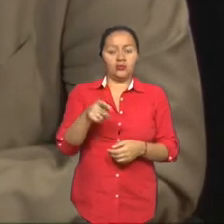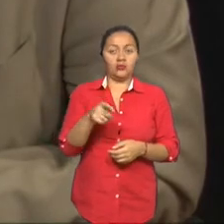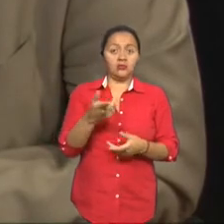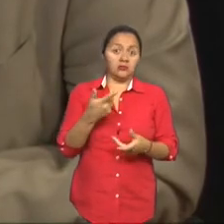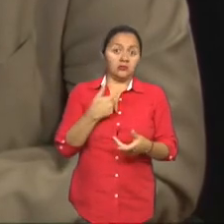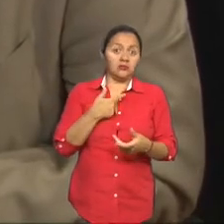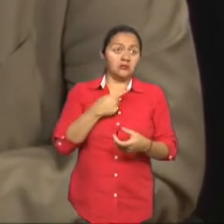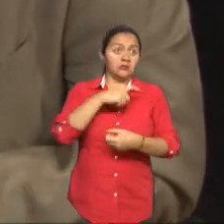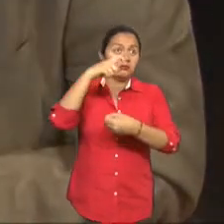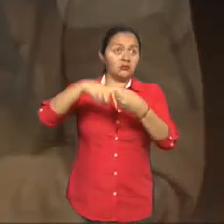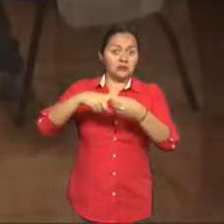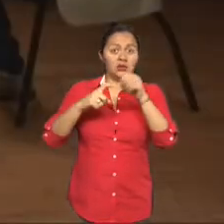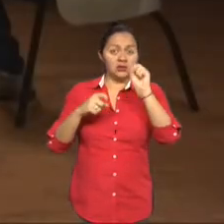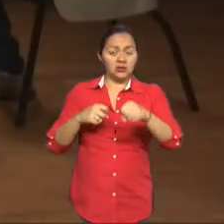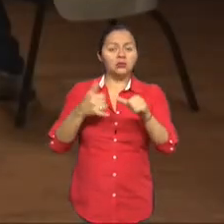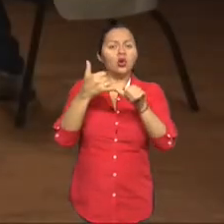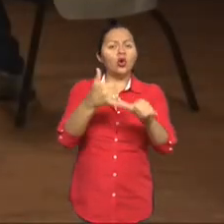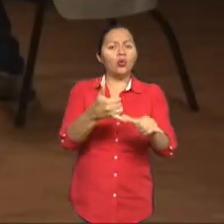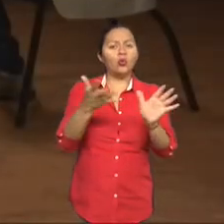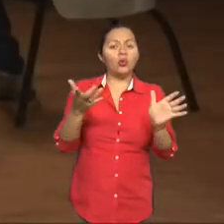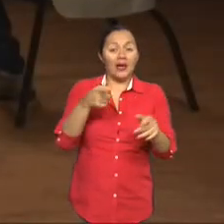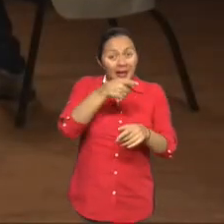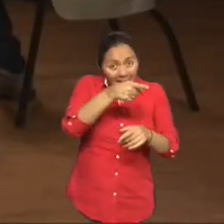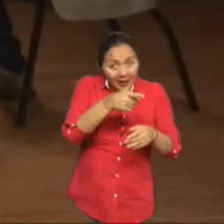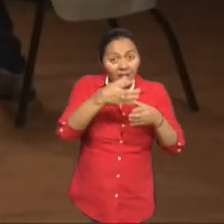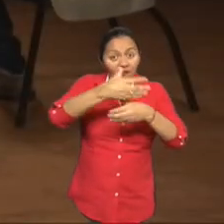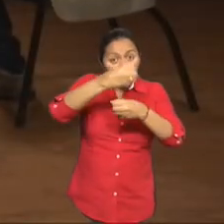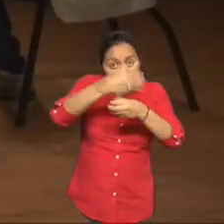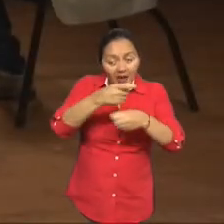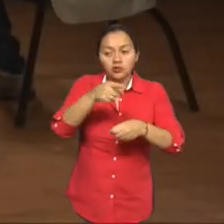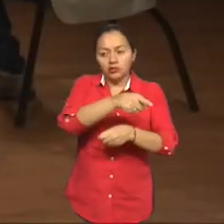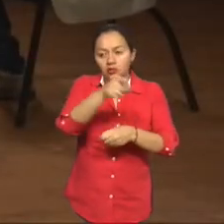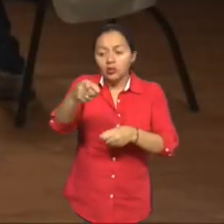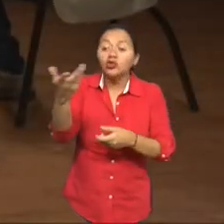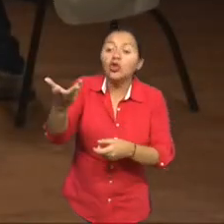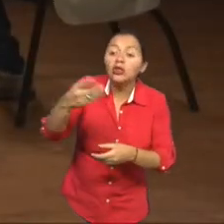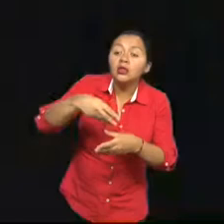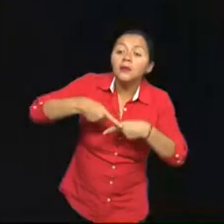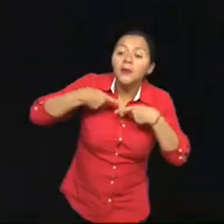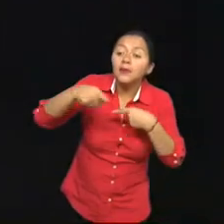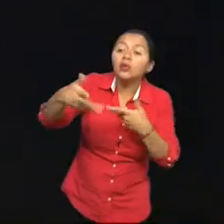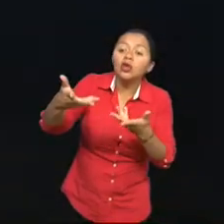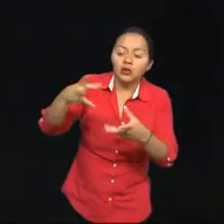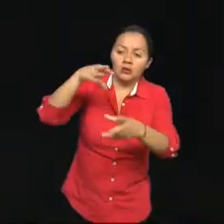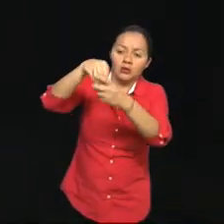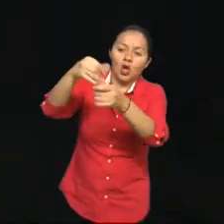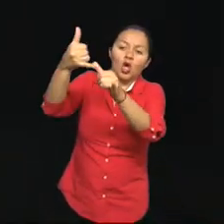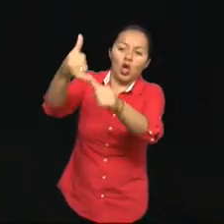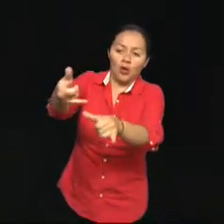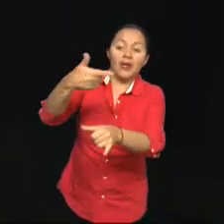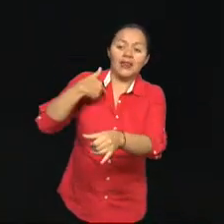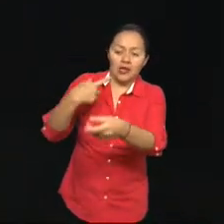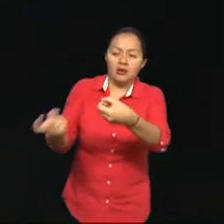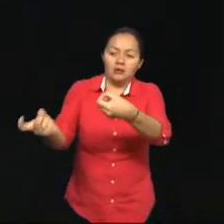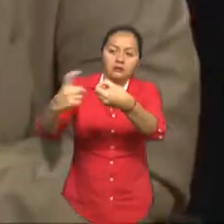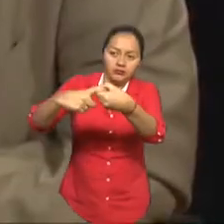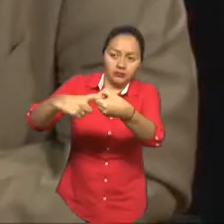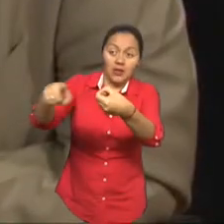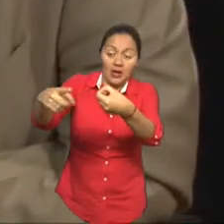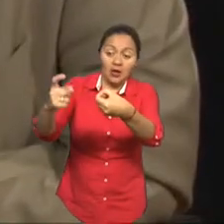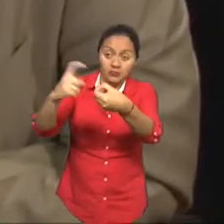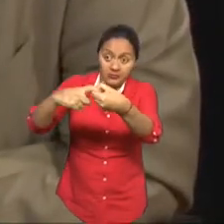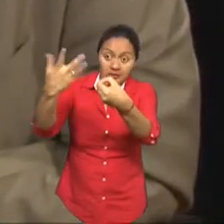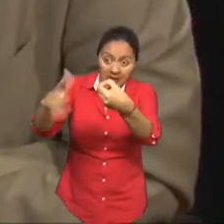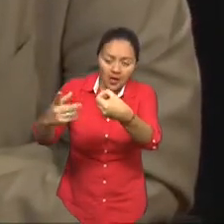¿no? Claro, ellos buscan la forma de cómo... Okay. De enlazarle para poder... Legalmente, por supuesto. Ese es el objetivo, que cumplan y que tengamos